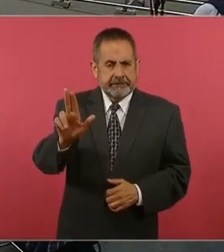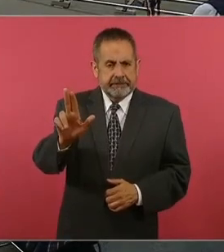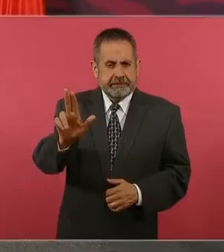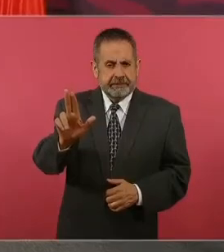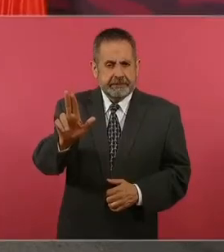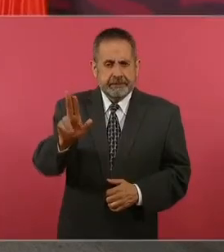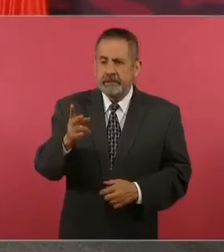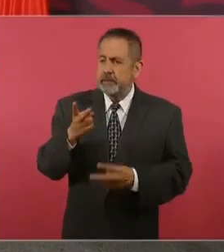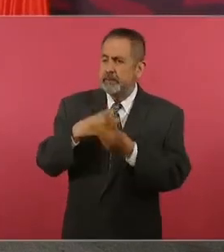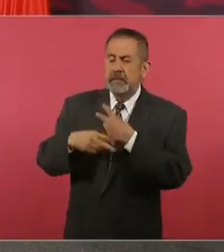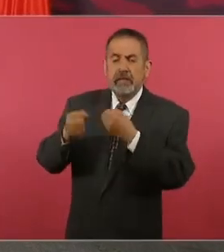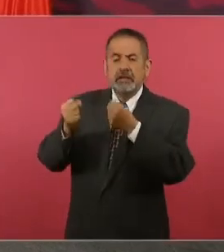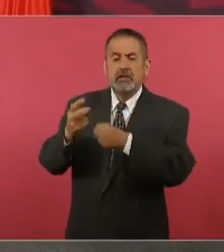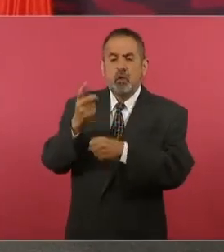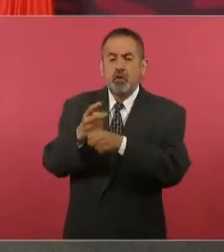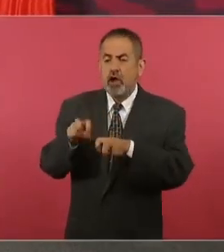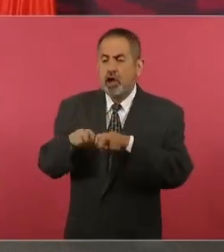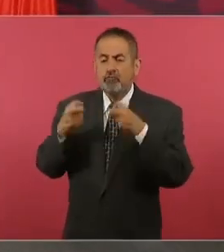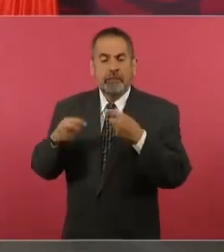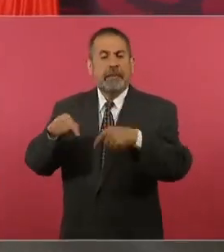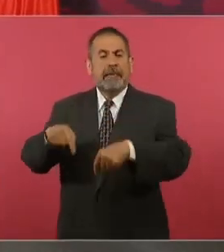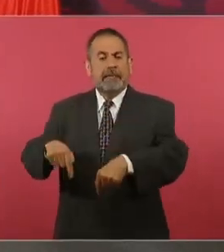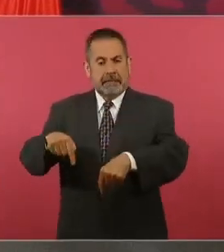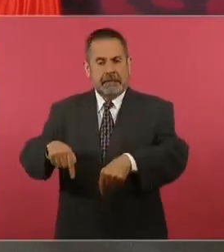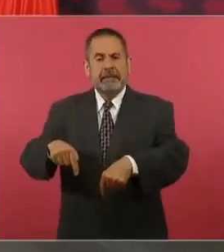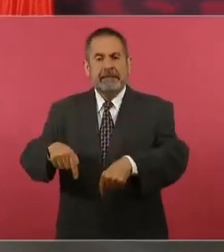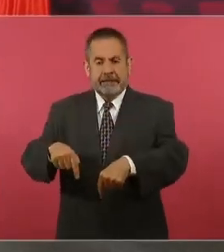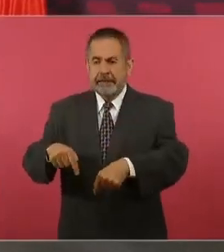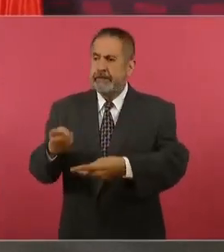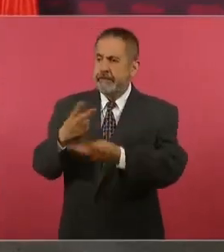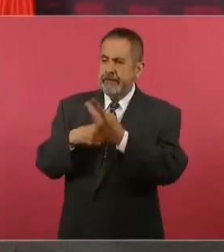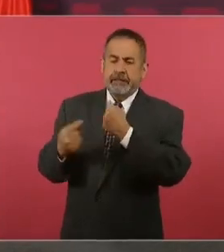el Gabinete de Seguridad va a estar aquí.